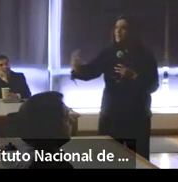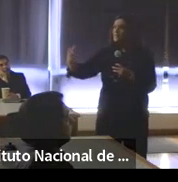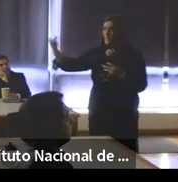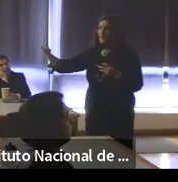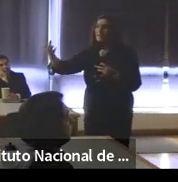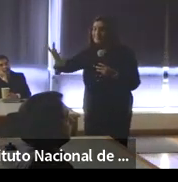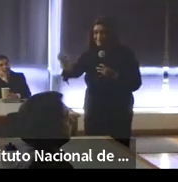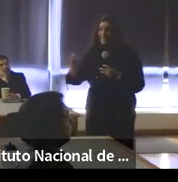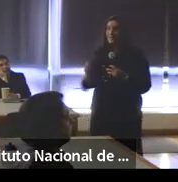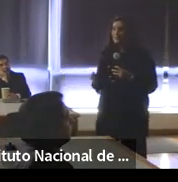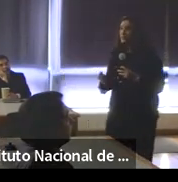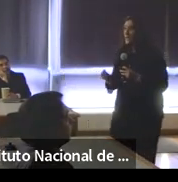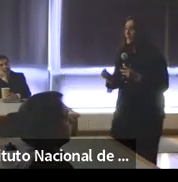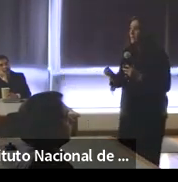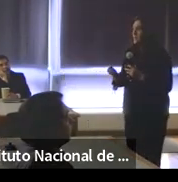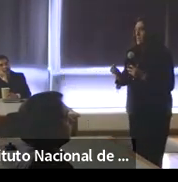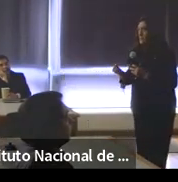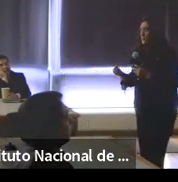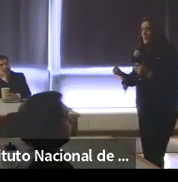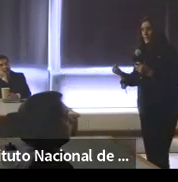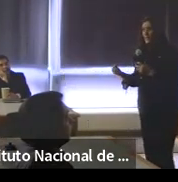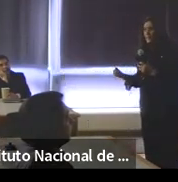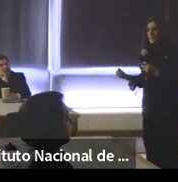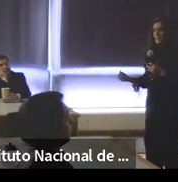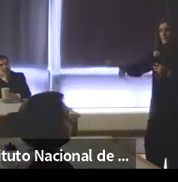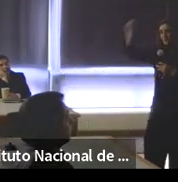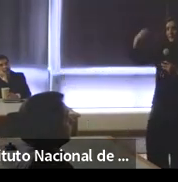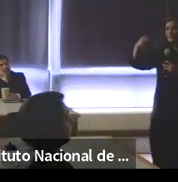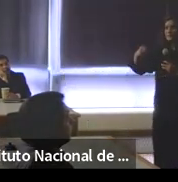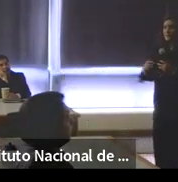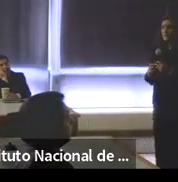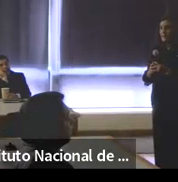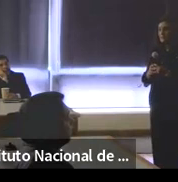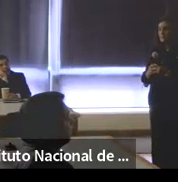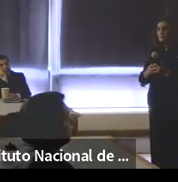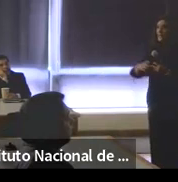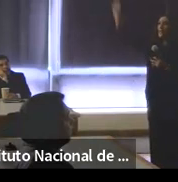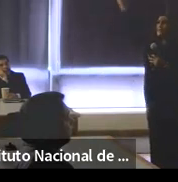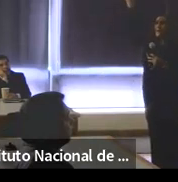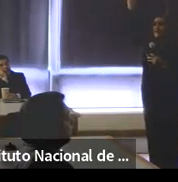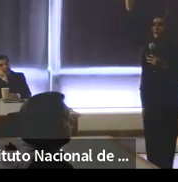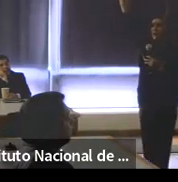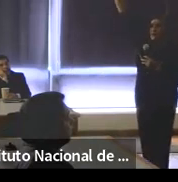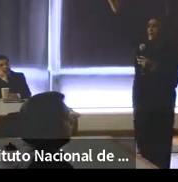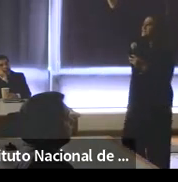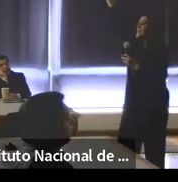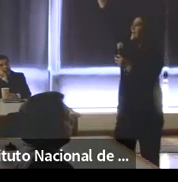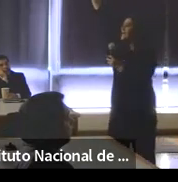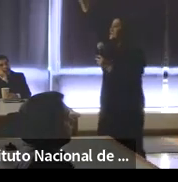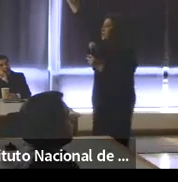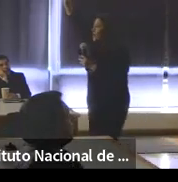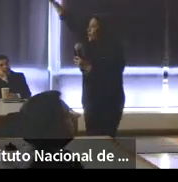de que se sienta escuchado porque tiene que ver con la personalidad Hey acá estoy